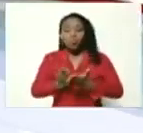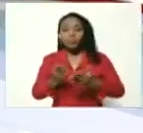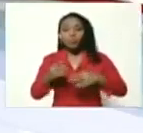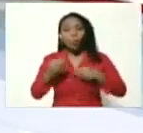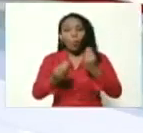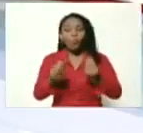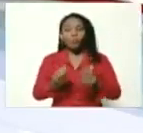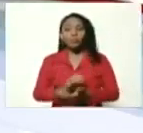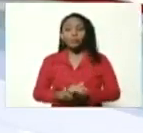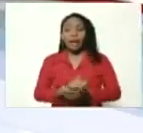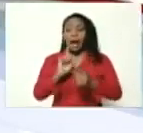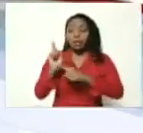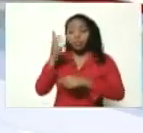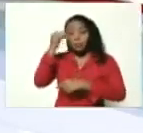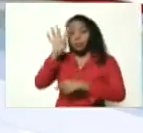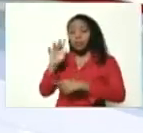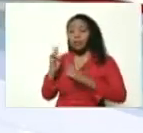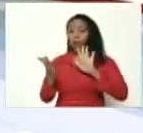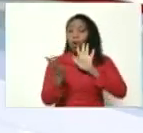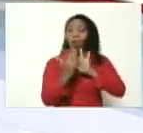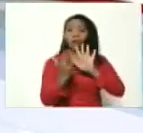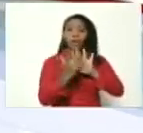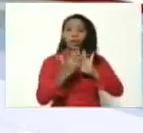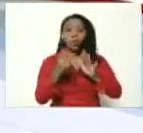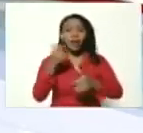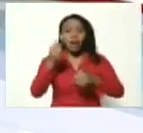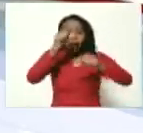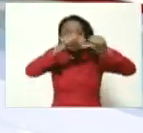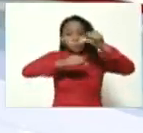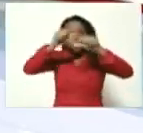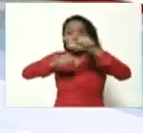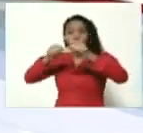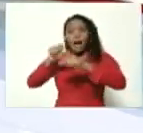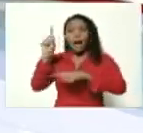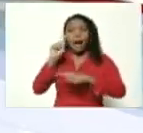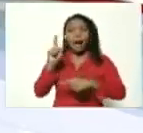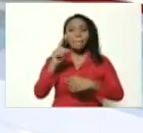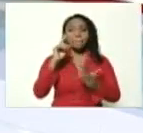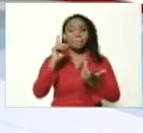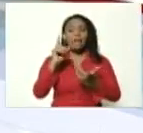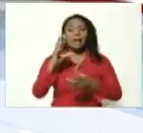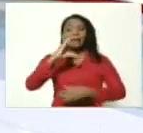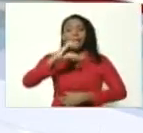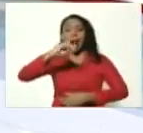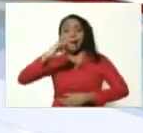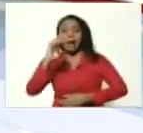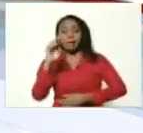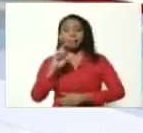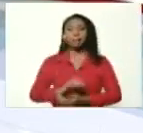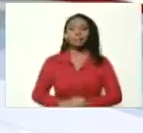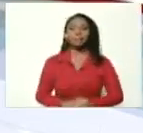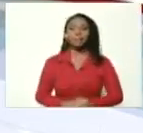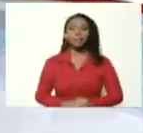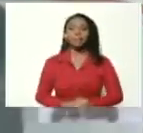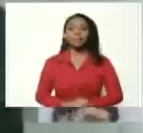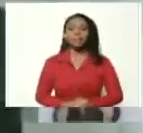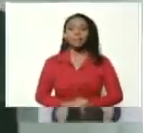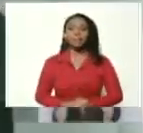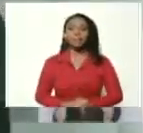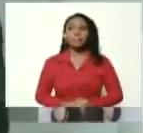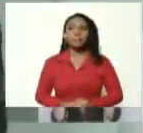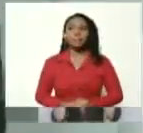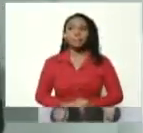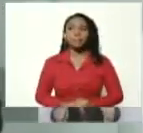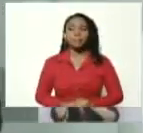Antes de ello, Marilyn, vamos de inmediato a conectarnos con la auditoría que se hace a las máquinas del Consejo Nacional Electoral. Infinitas